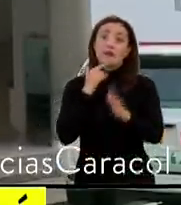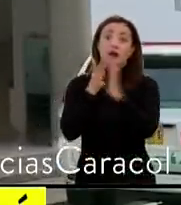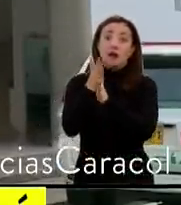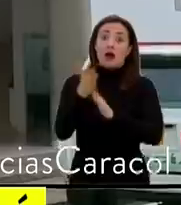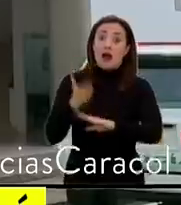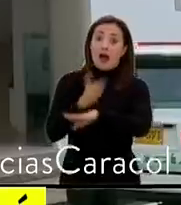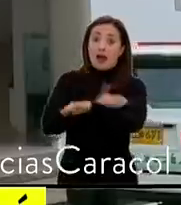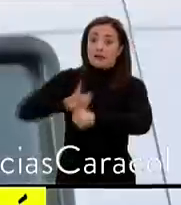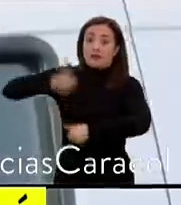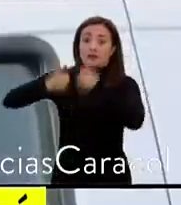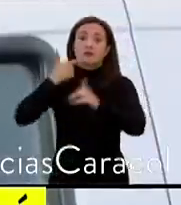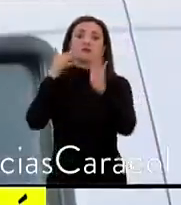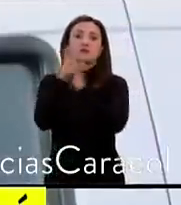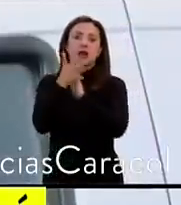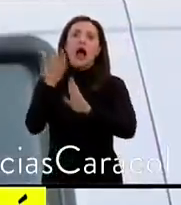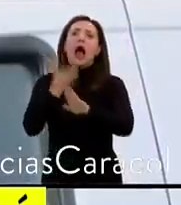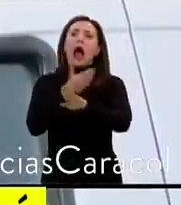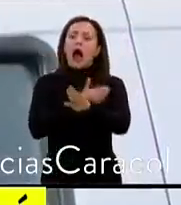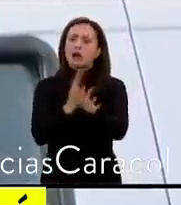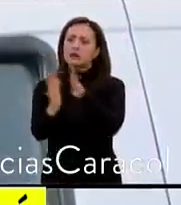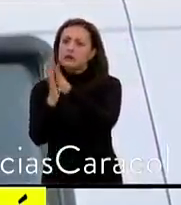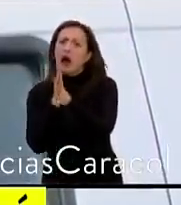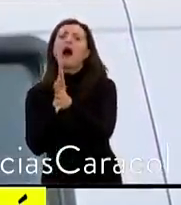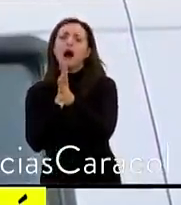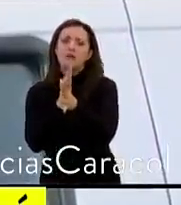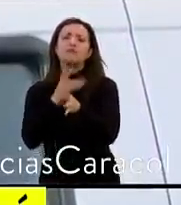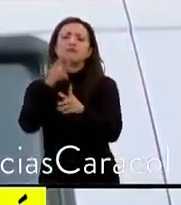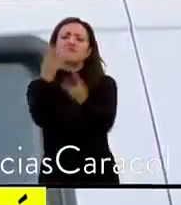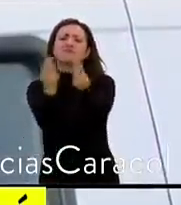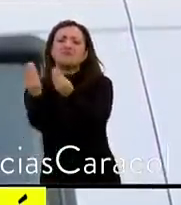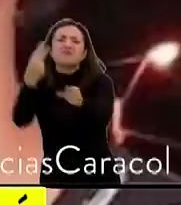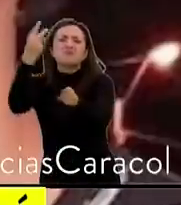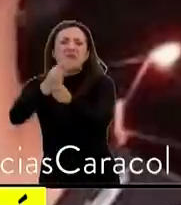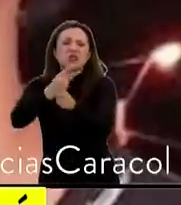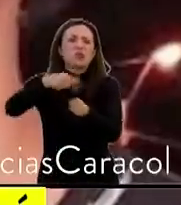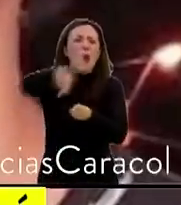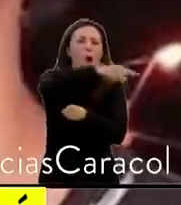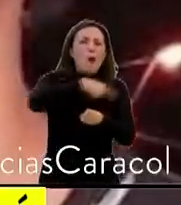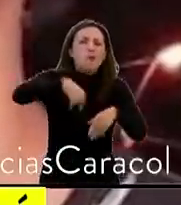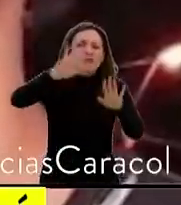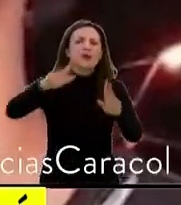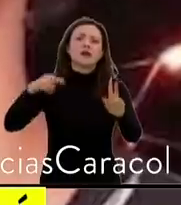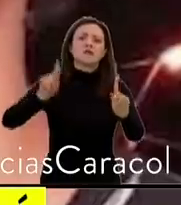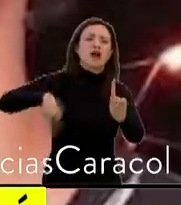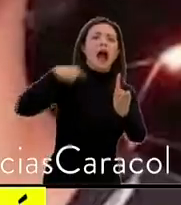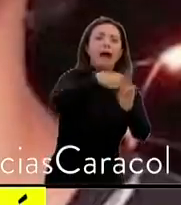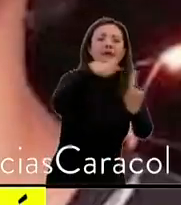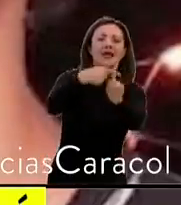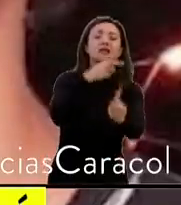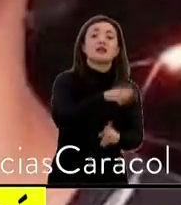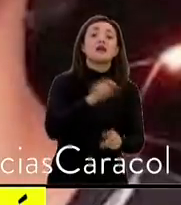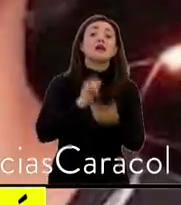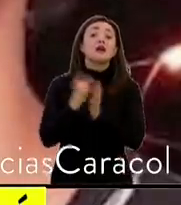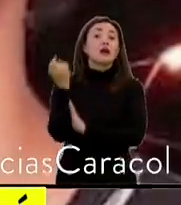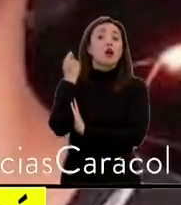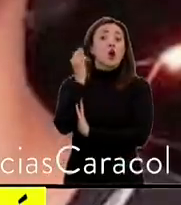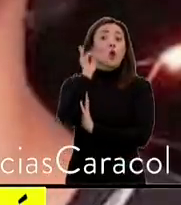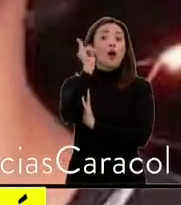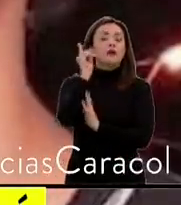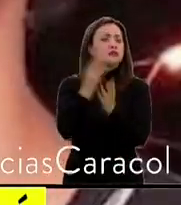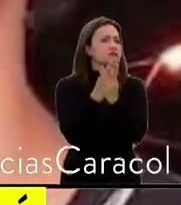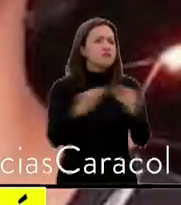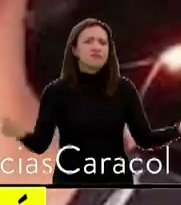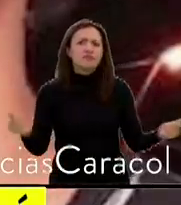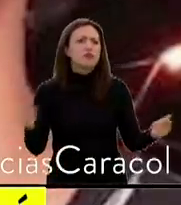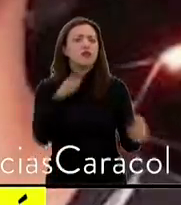hermanos habían recibido amenazas por parte de grupos armados que delinquen en la zona. Su desaparición se habría registrado el pasado jueves, luego de que los